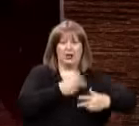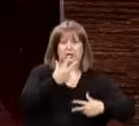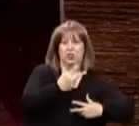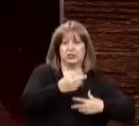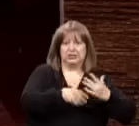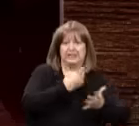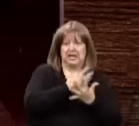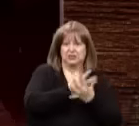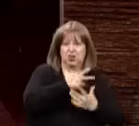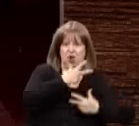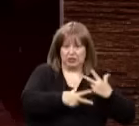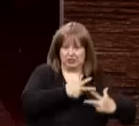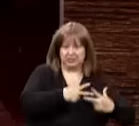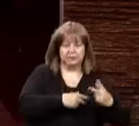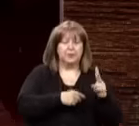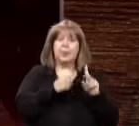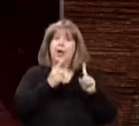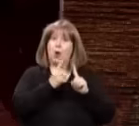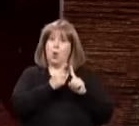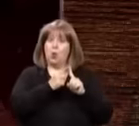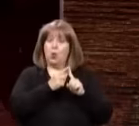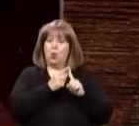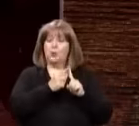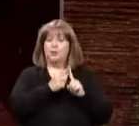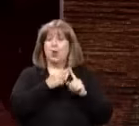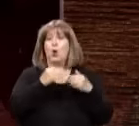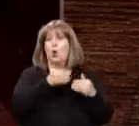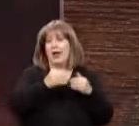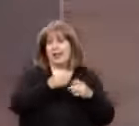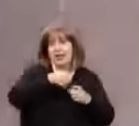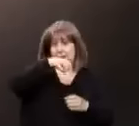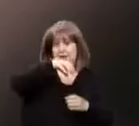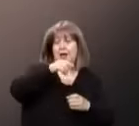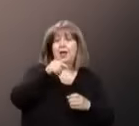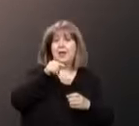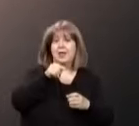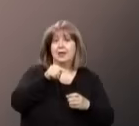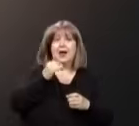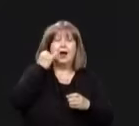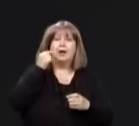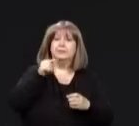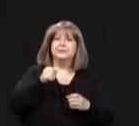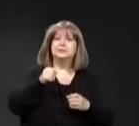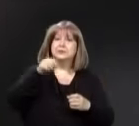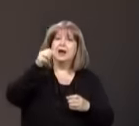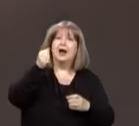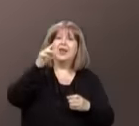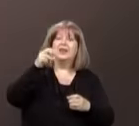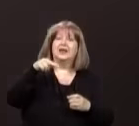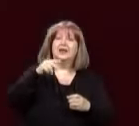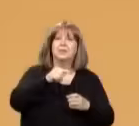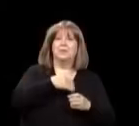ese material genético, había uno de estos elementos que tenía el material genético de la